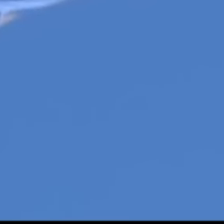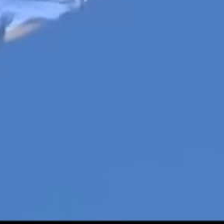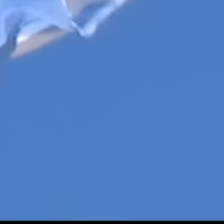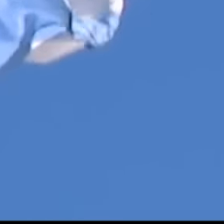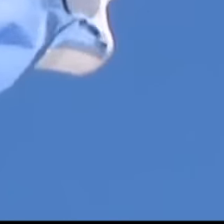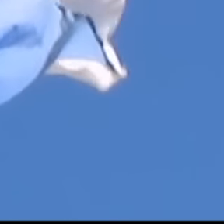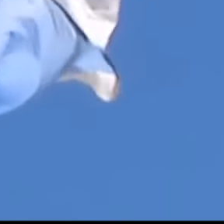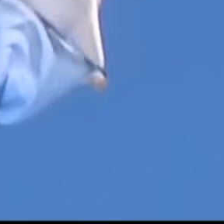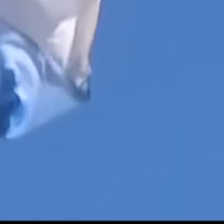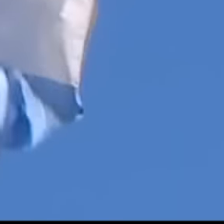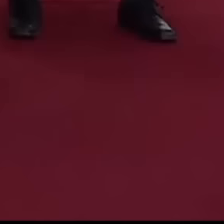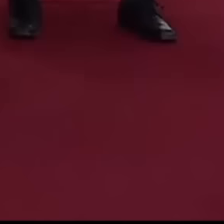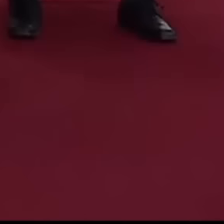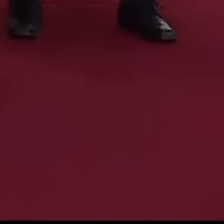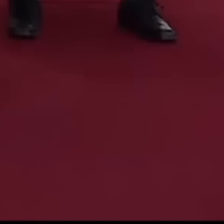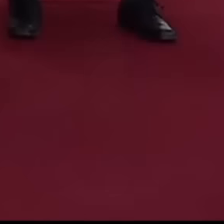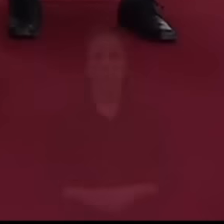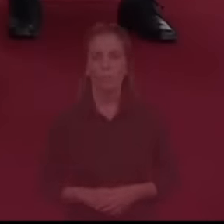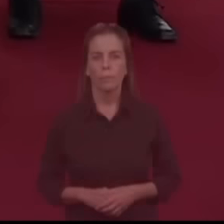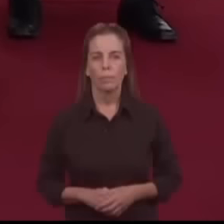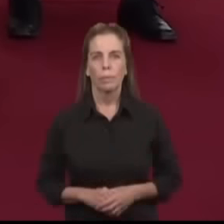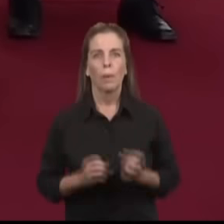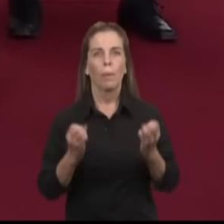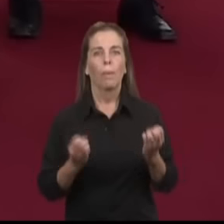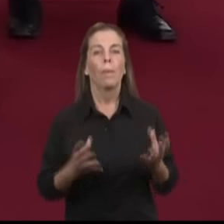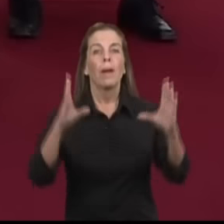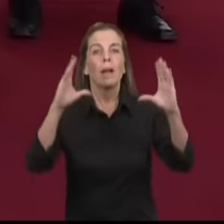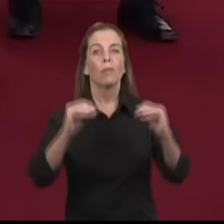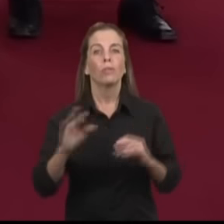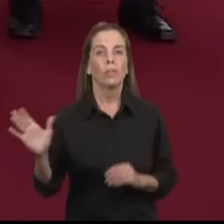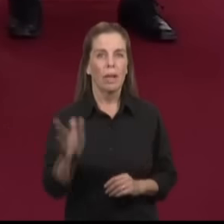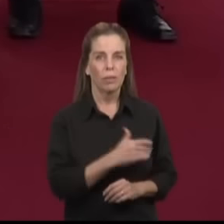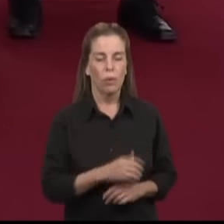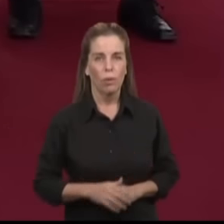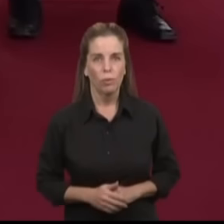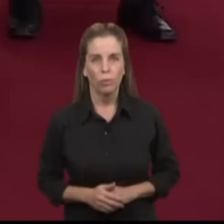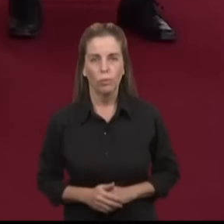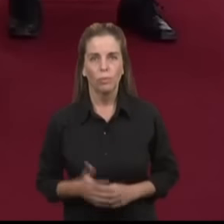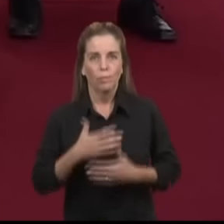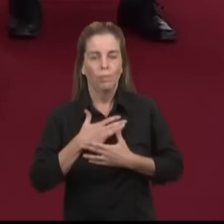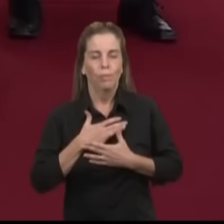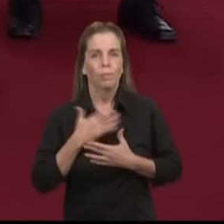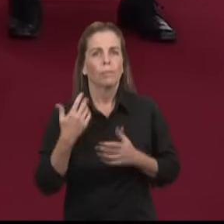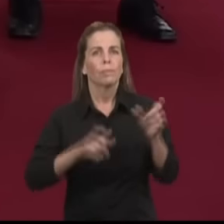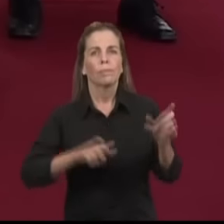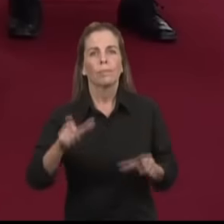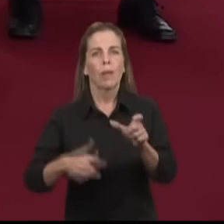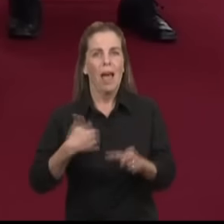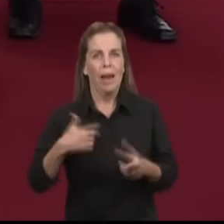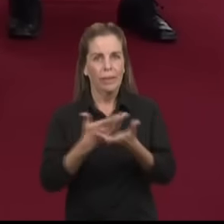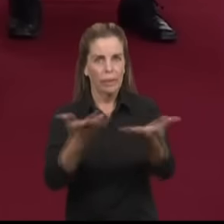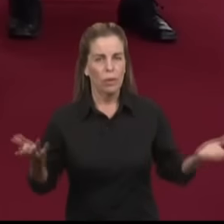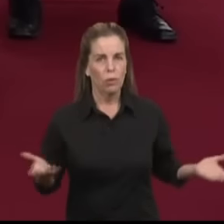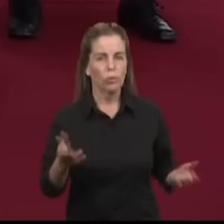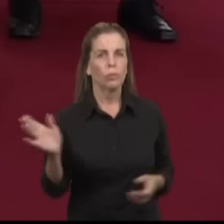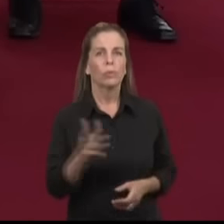Nación, Dr. Javier Milei. Buenas noches a todos. Queridos argentinos, como todos